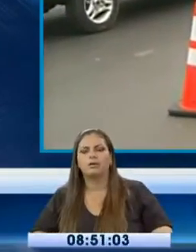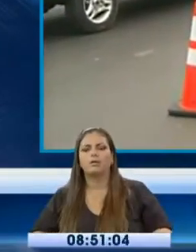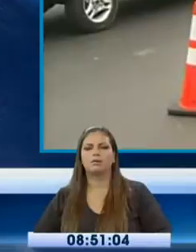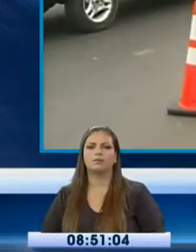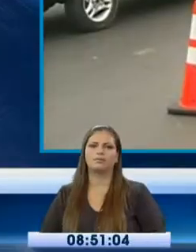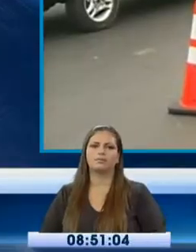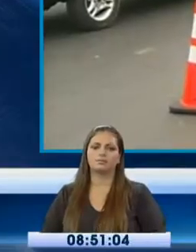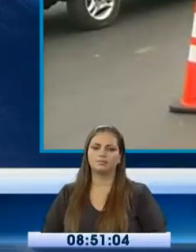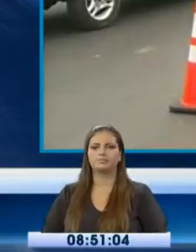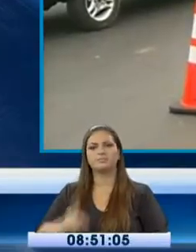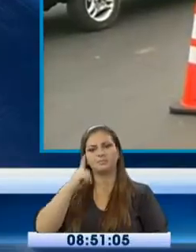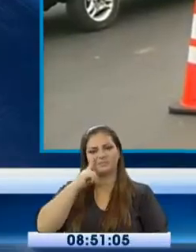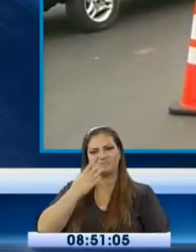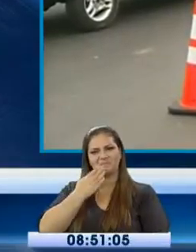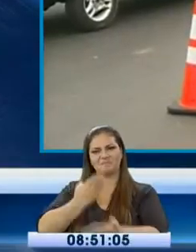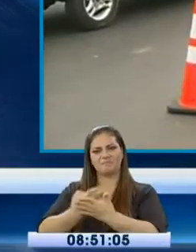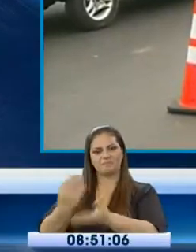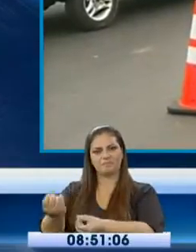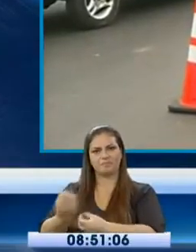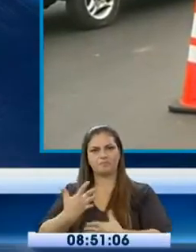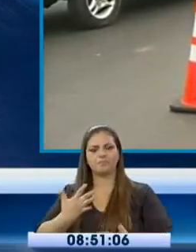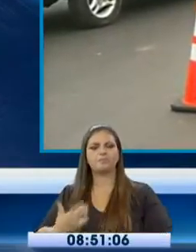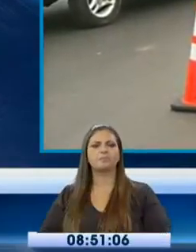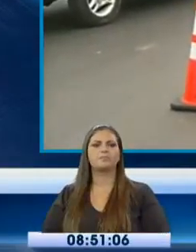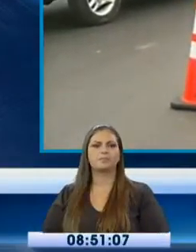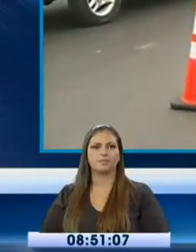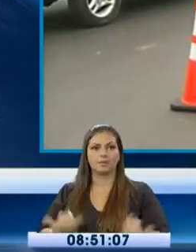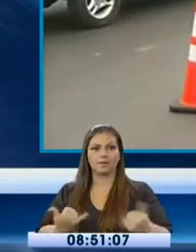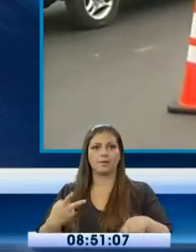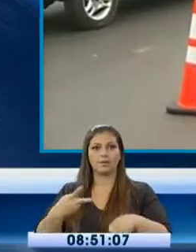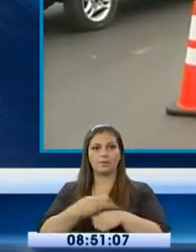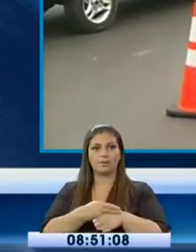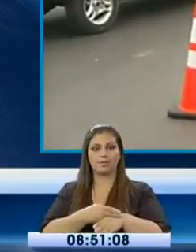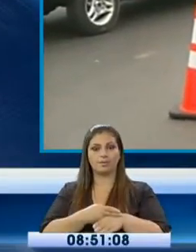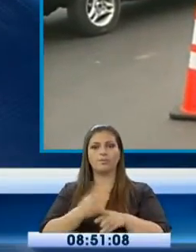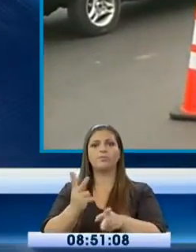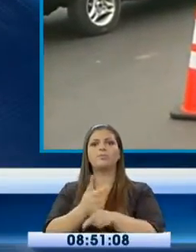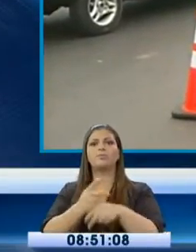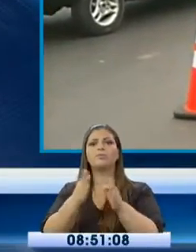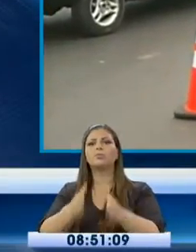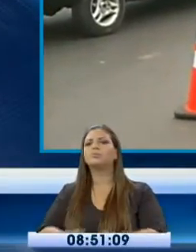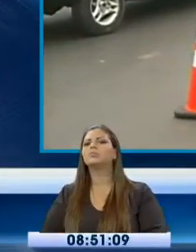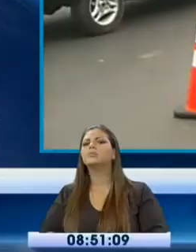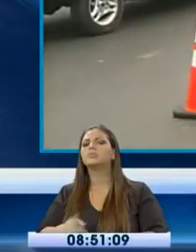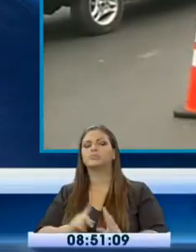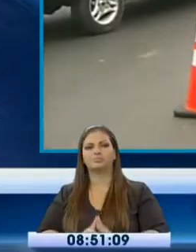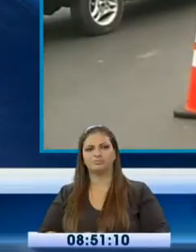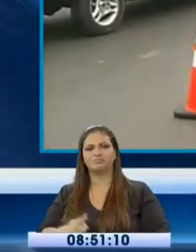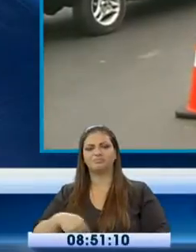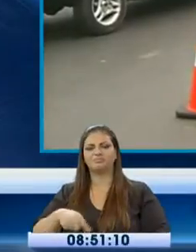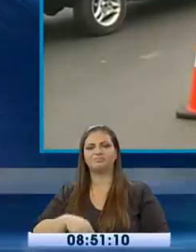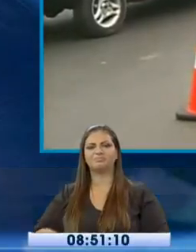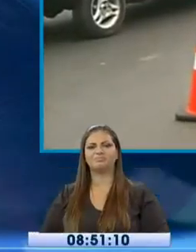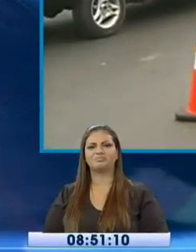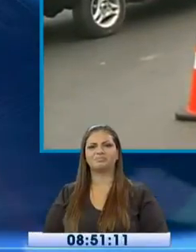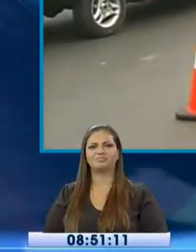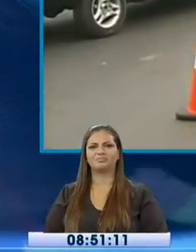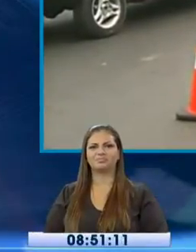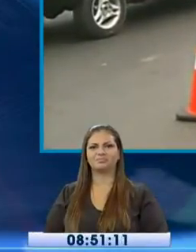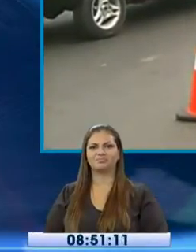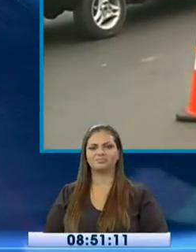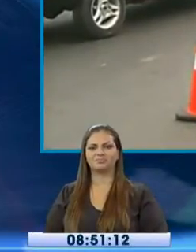Así que veremos. Enrique, gracias por la información. Tenemos que irnos a un corto. Señor productor, volvemos enseguida. En la mañana, la